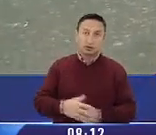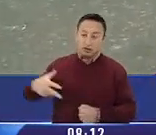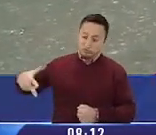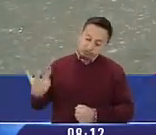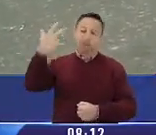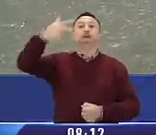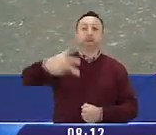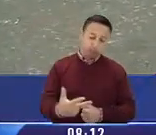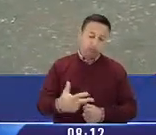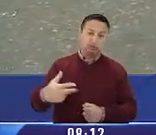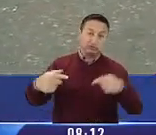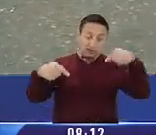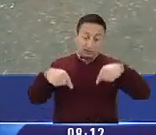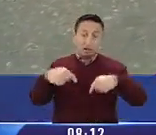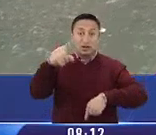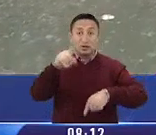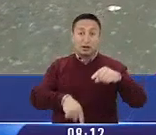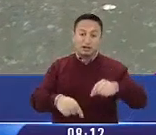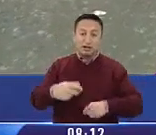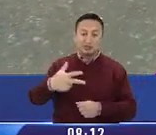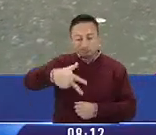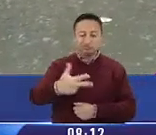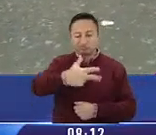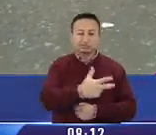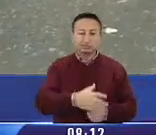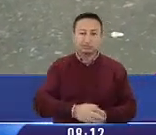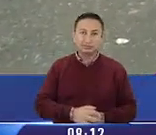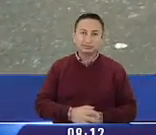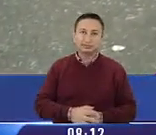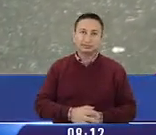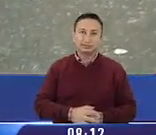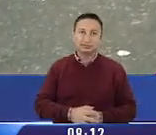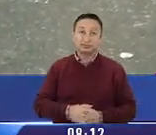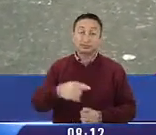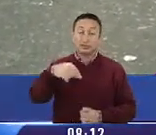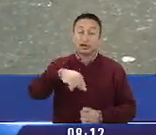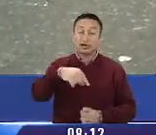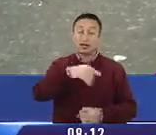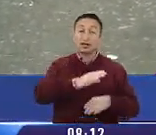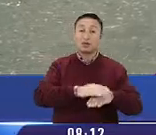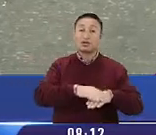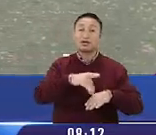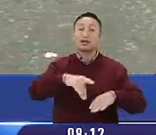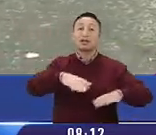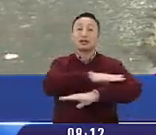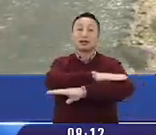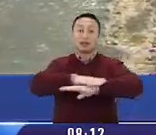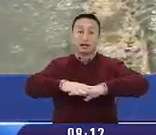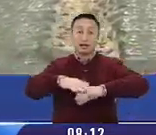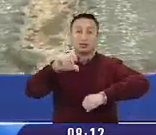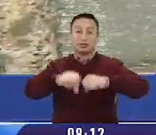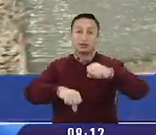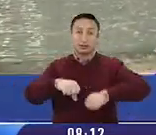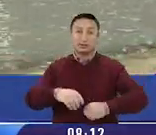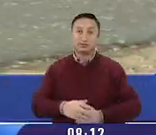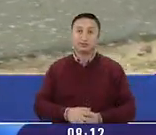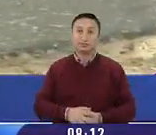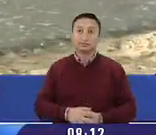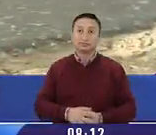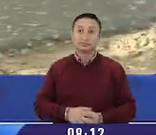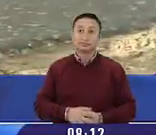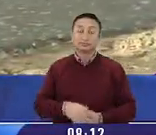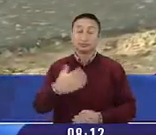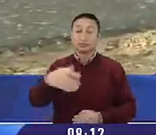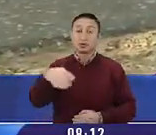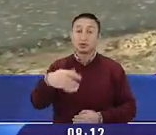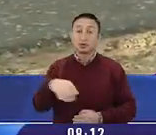acá, hacen se vibran también al momento de pisar esta falla que tiene aquí la calzada.